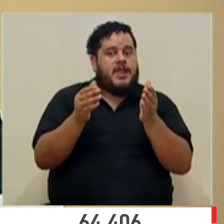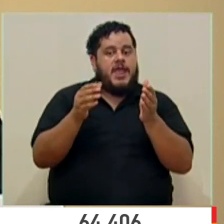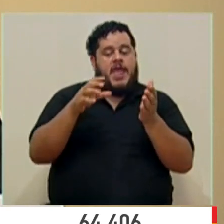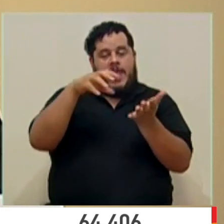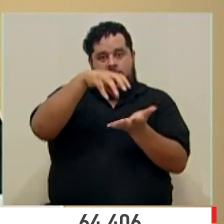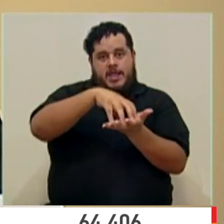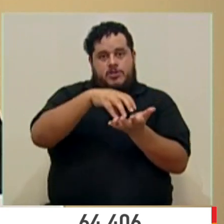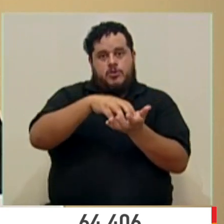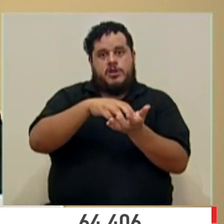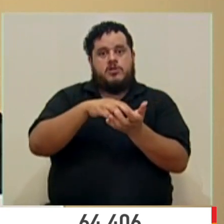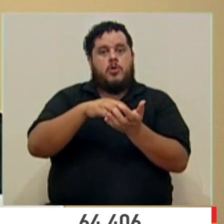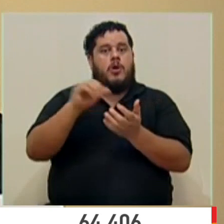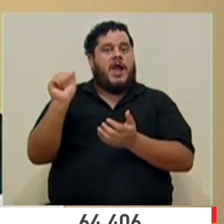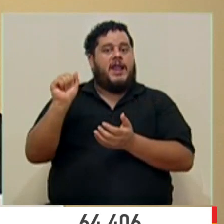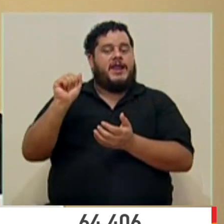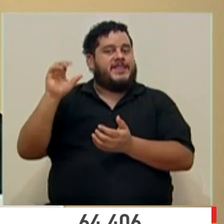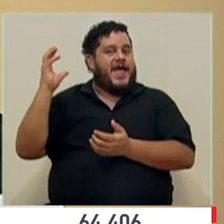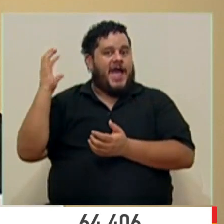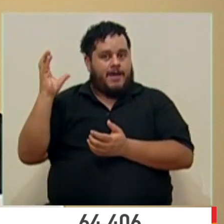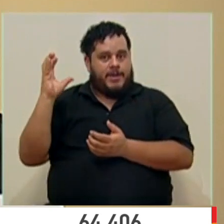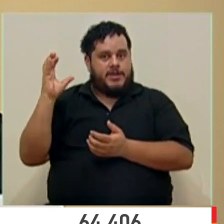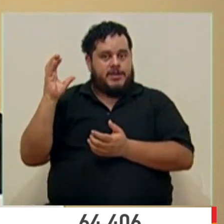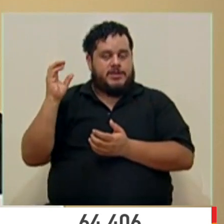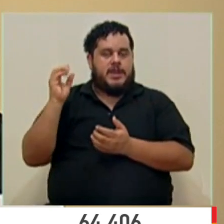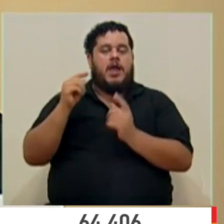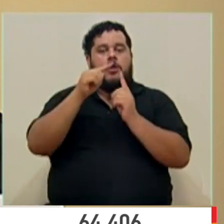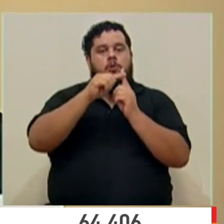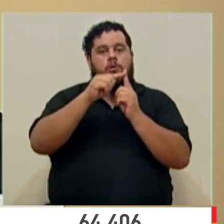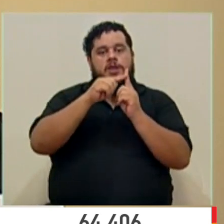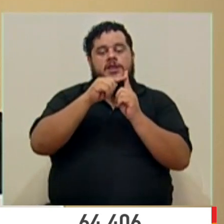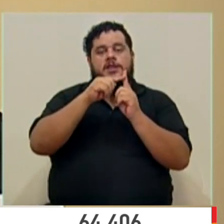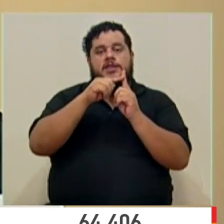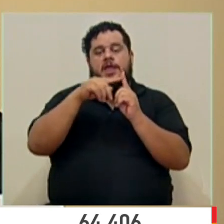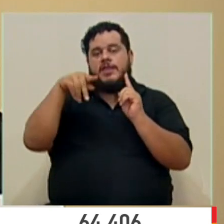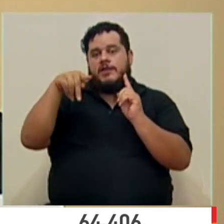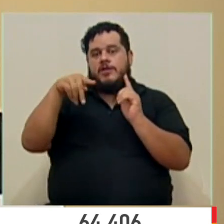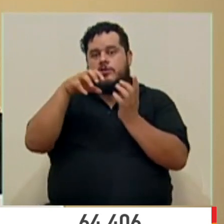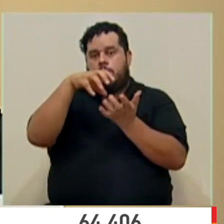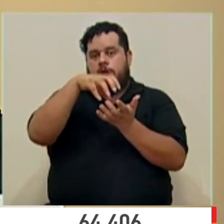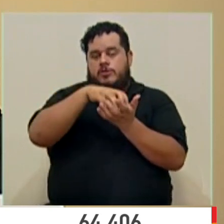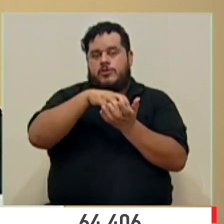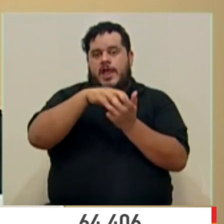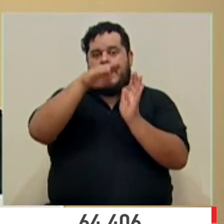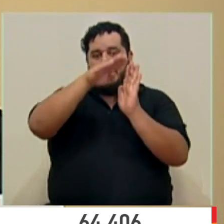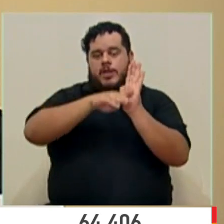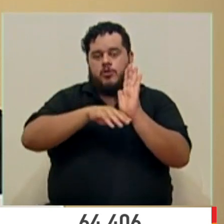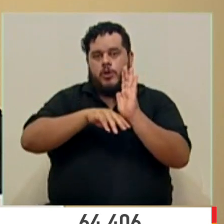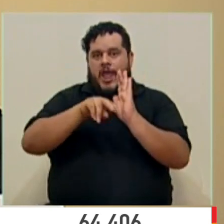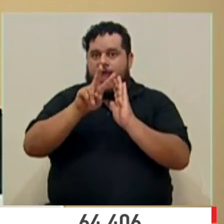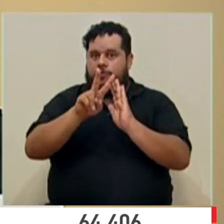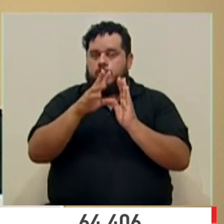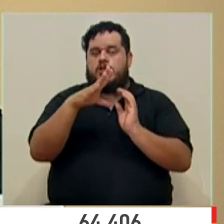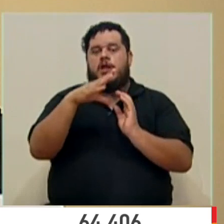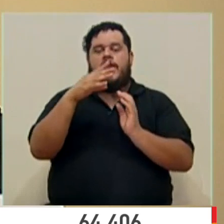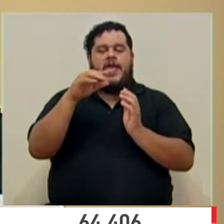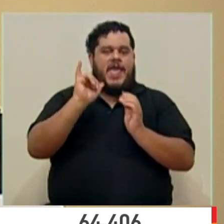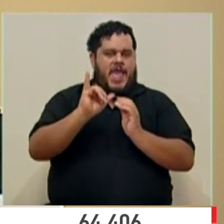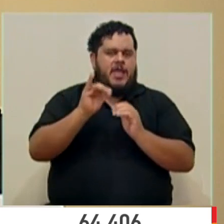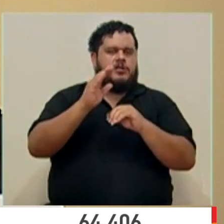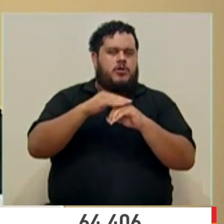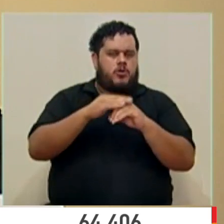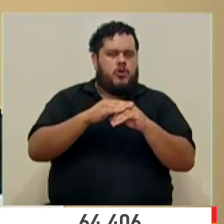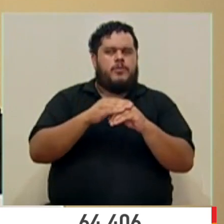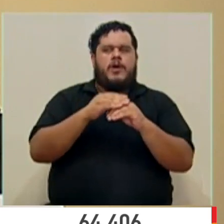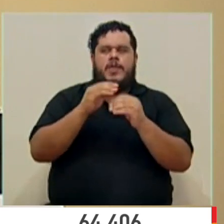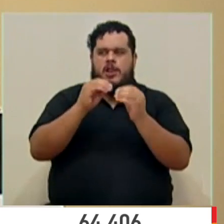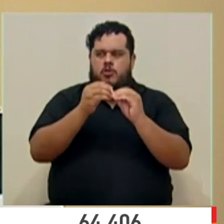amarilla, en cantones en alerta amarilla con índices de riesgo cantonal menor a 2. Y esto básicamente es por la frecuencia de uso, la cantidad de personas